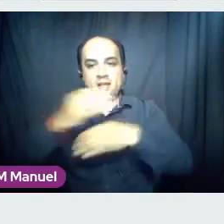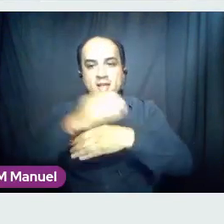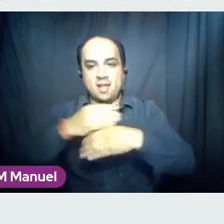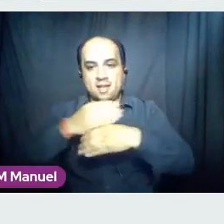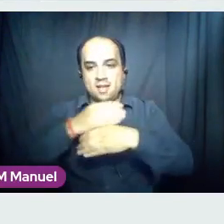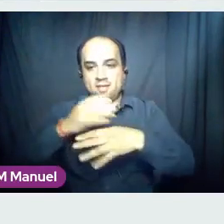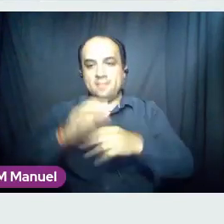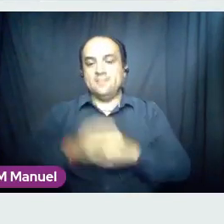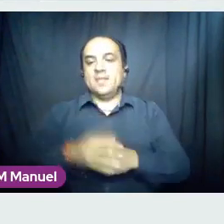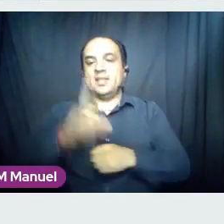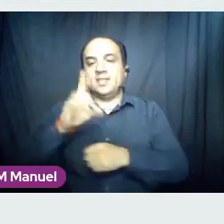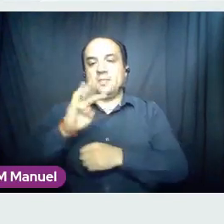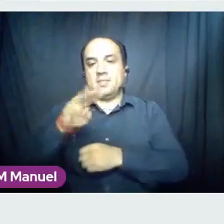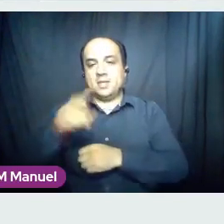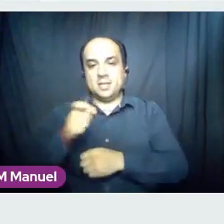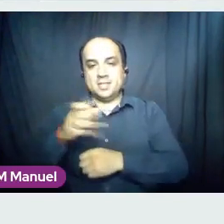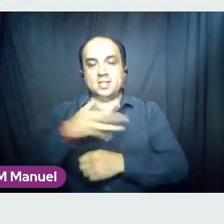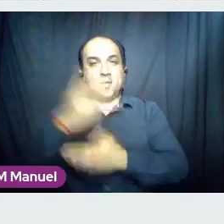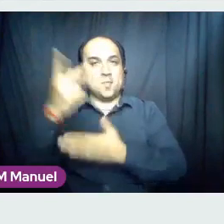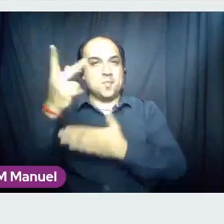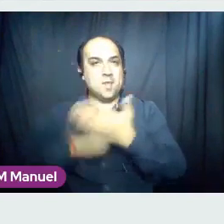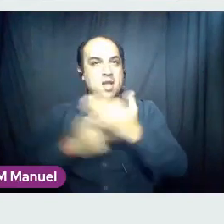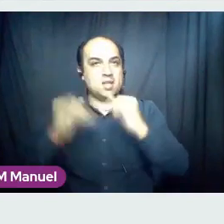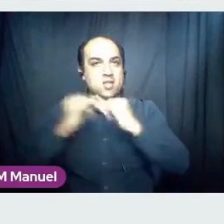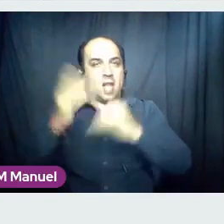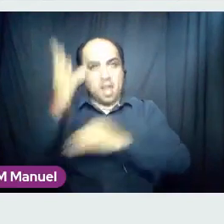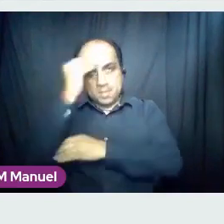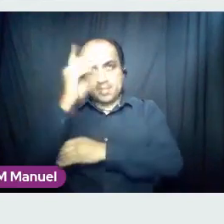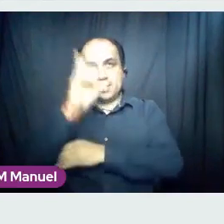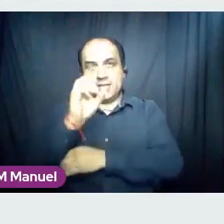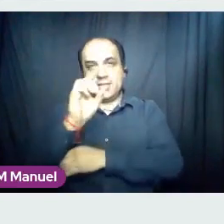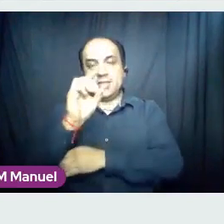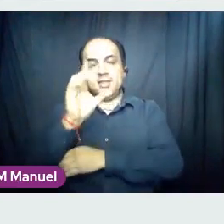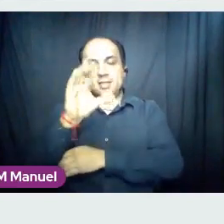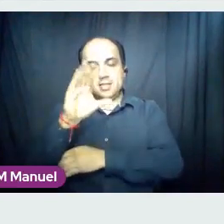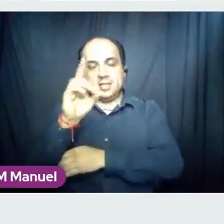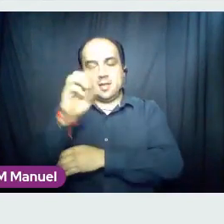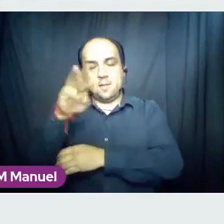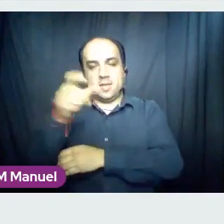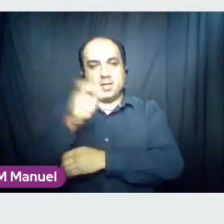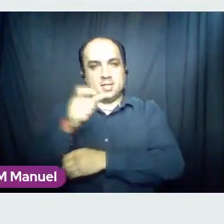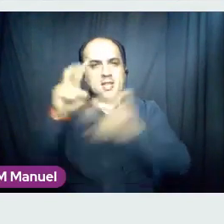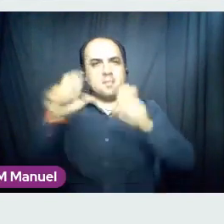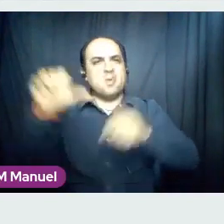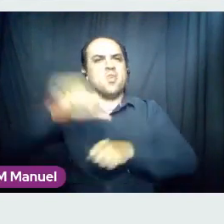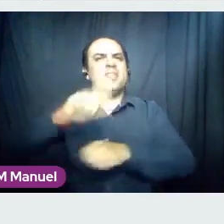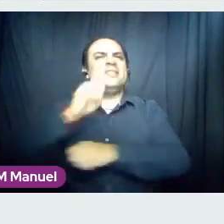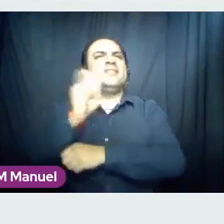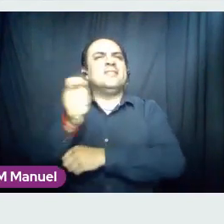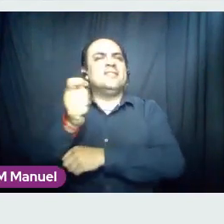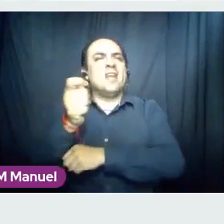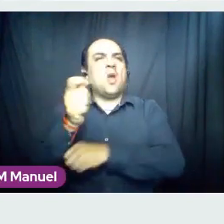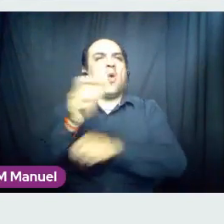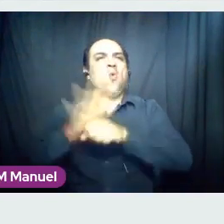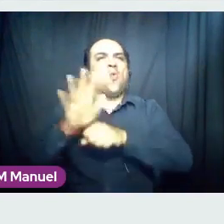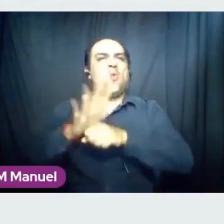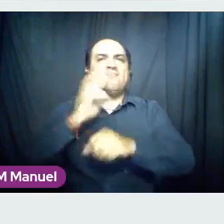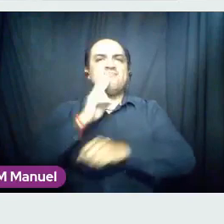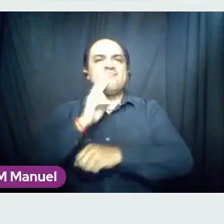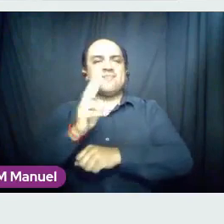programa institucional Aprende TCDMX. El tema de hoy, ¿qué es y cuáles son las consecuencias de